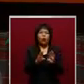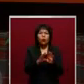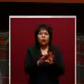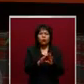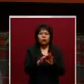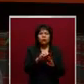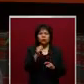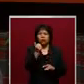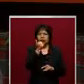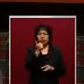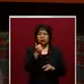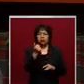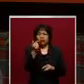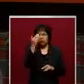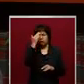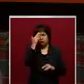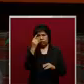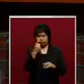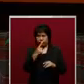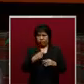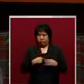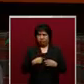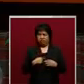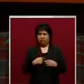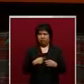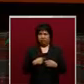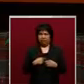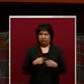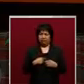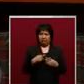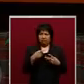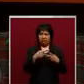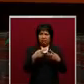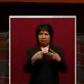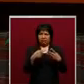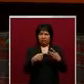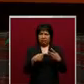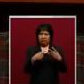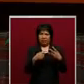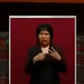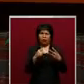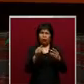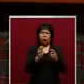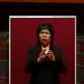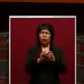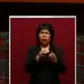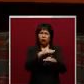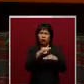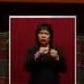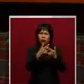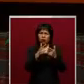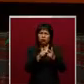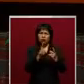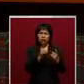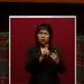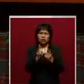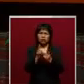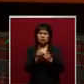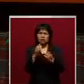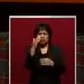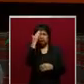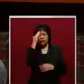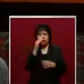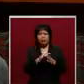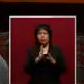pueden conocerme a mí como su profesor? Y tercera, ¿cómo pueden conocerse entre ellos?